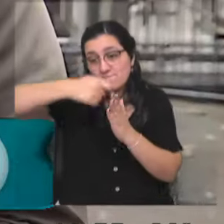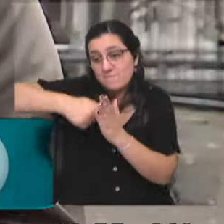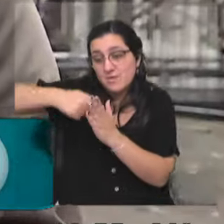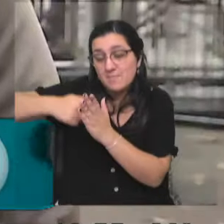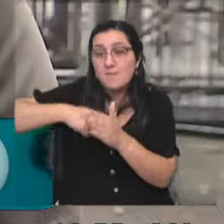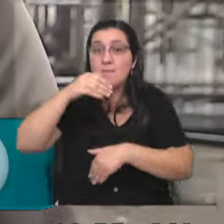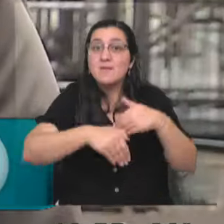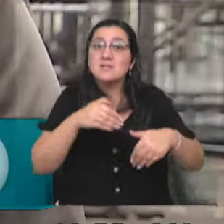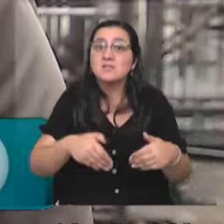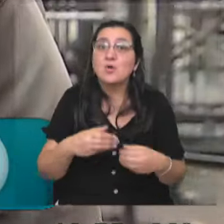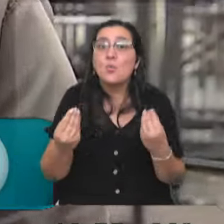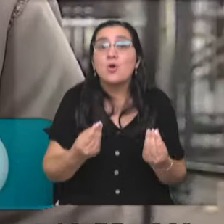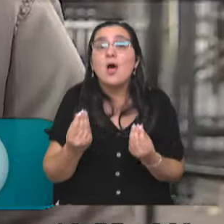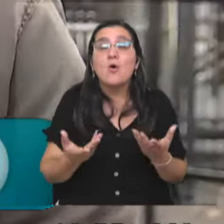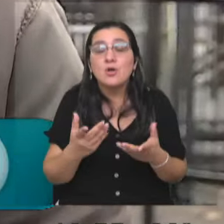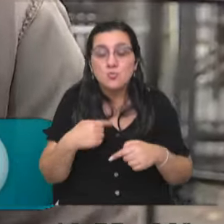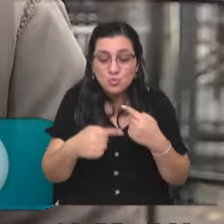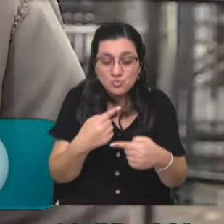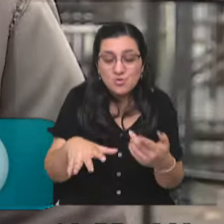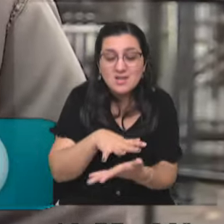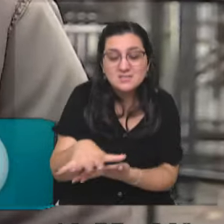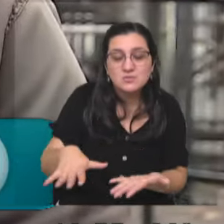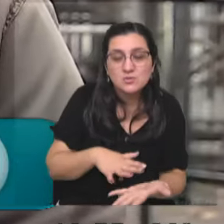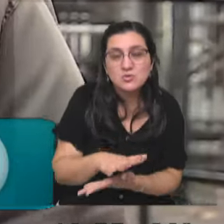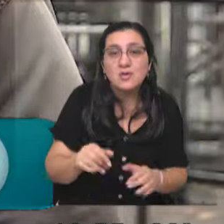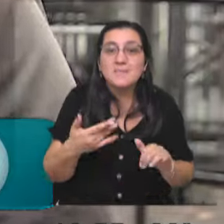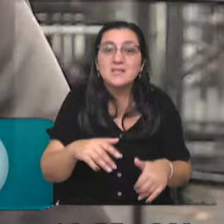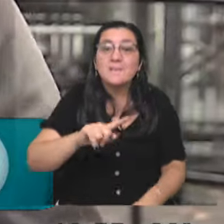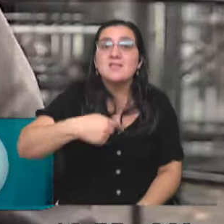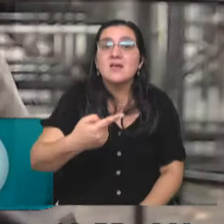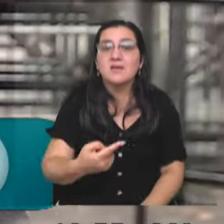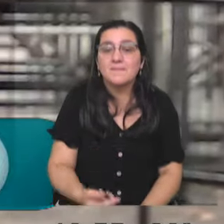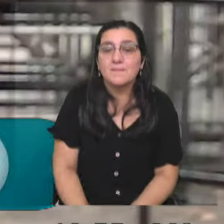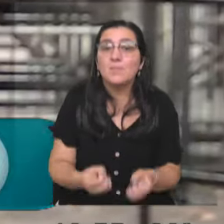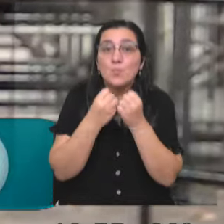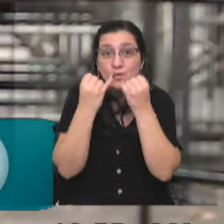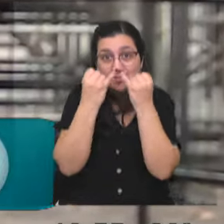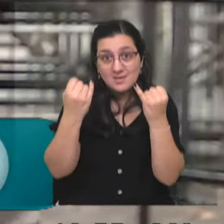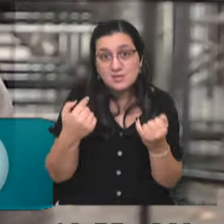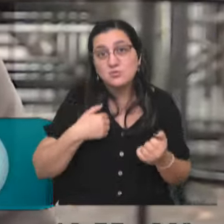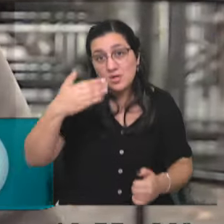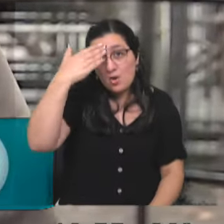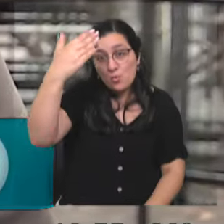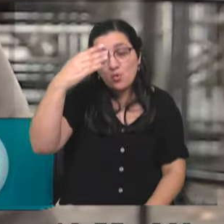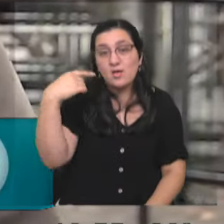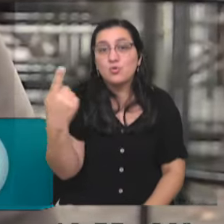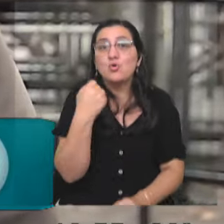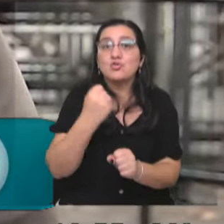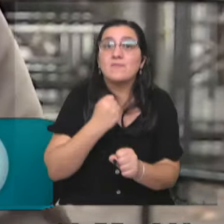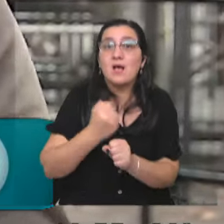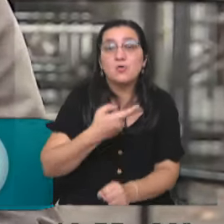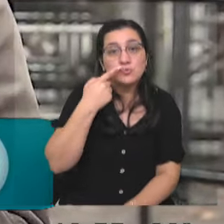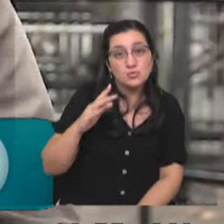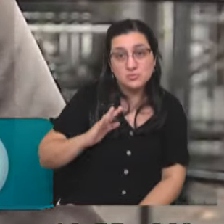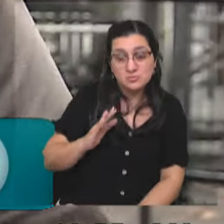cara al plebiscito? Bueno, ¿cuál es el estado de situación en este momento y qué sucederá mañana? Buen día. Bueno, buenos días, un saludo para todos los trabajadores y